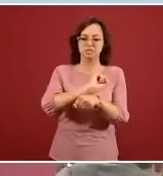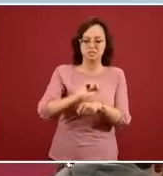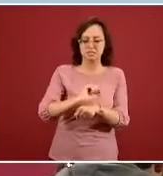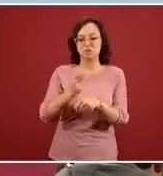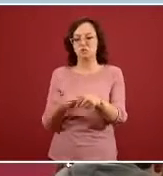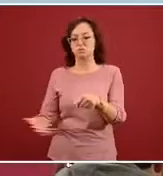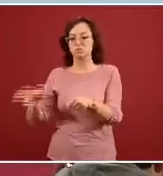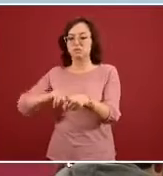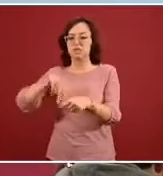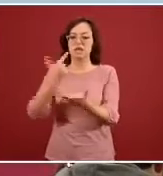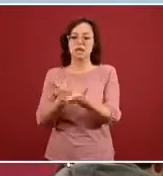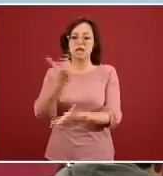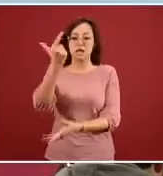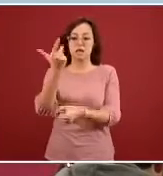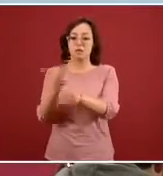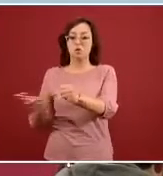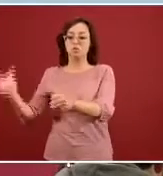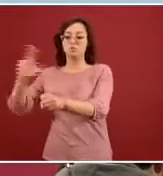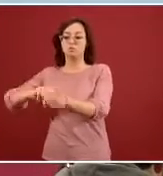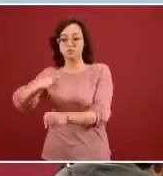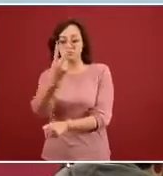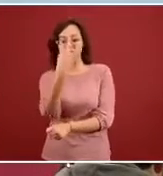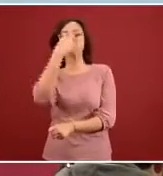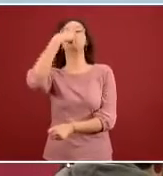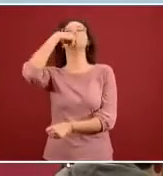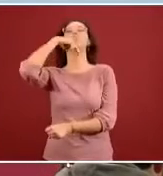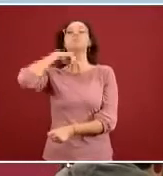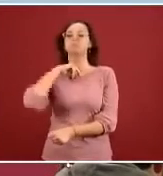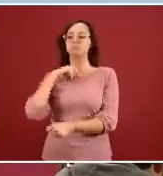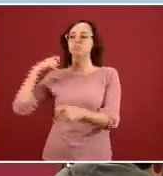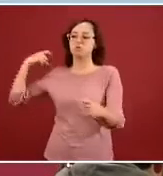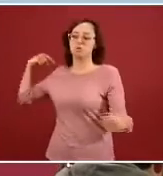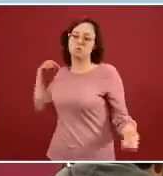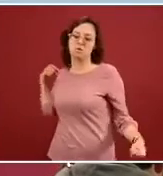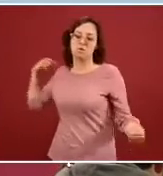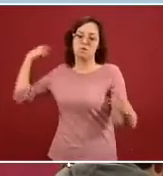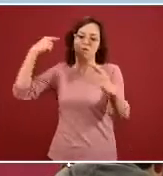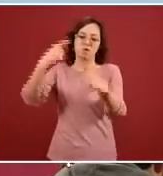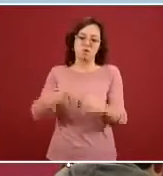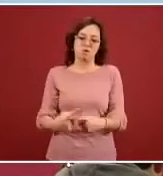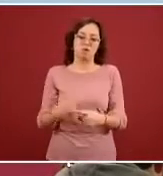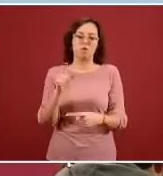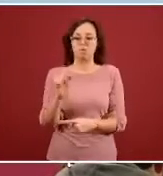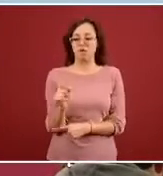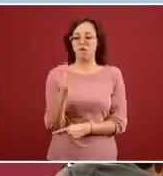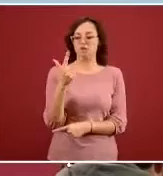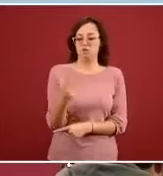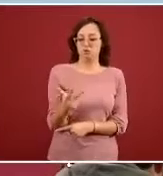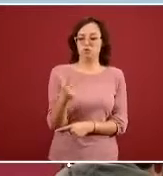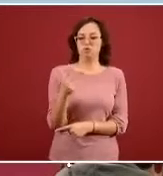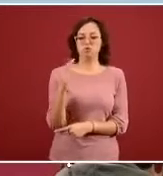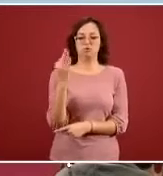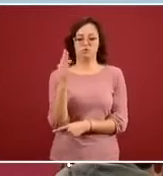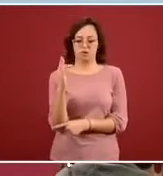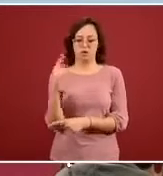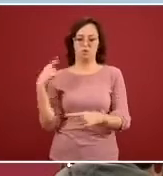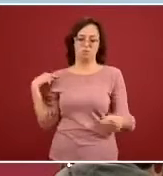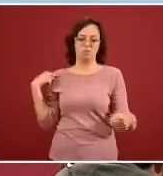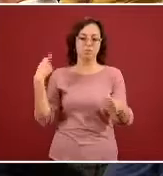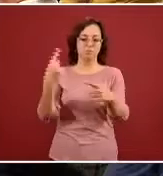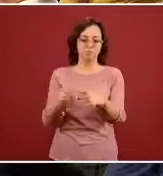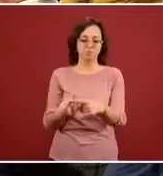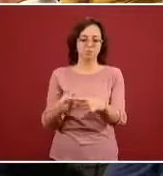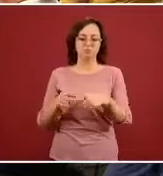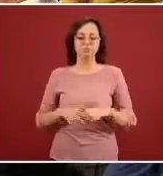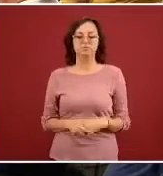e intubado a lo largo de todo el periodo epidémico que en México empezó el 28 de febrero. La